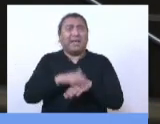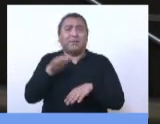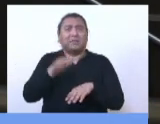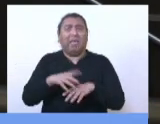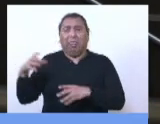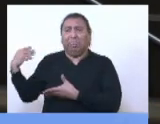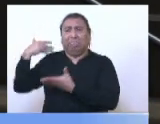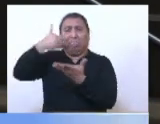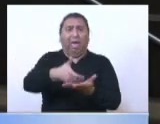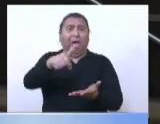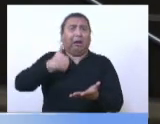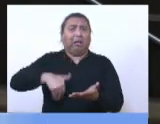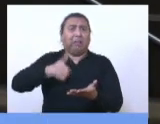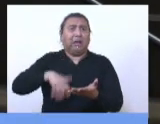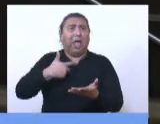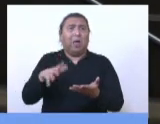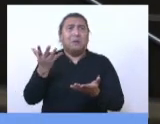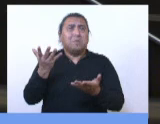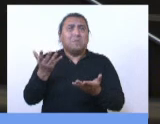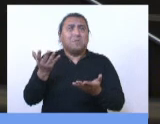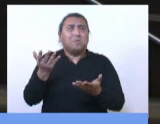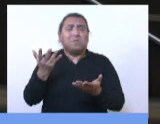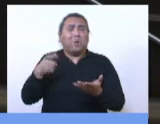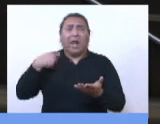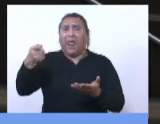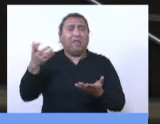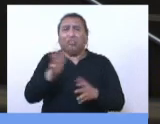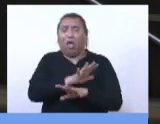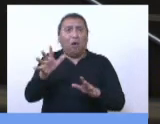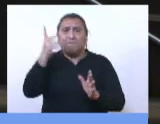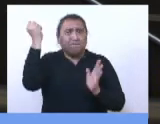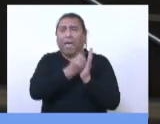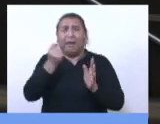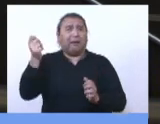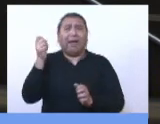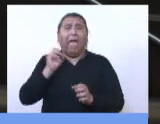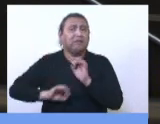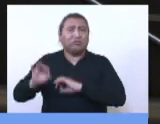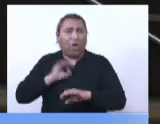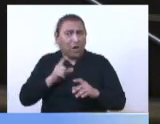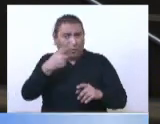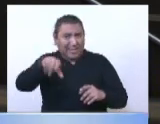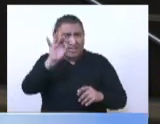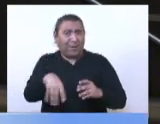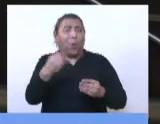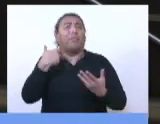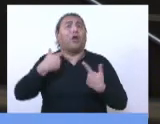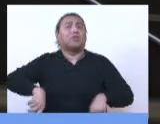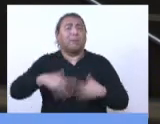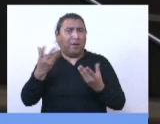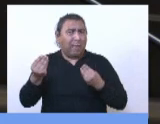la argentina semejante un crédito histórico y ustedes saben cuánto se podía han hecho